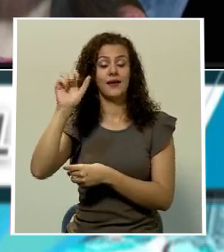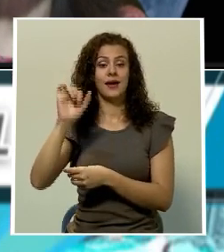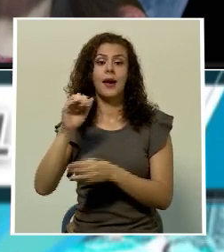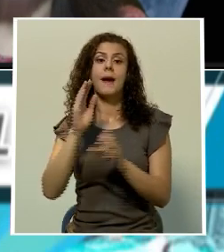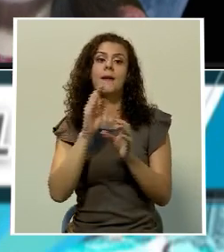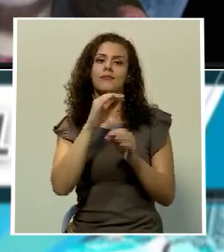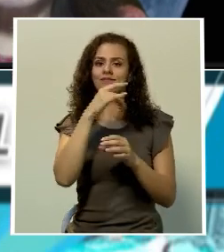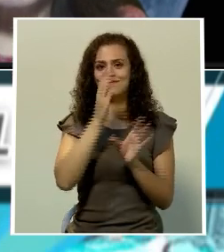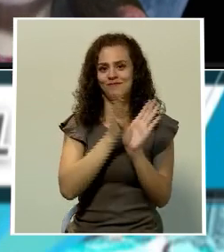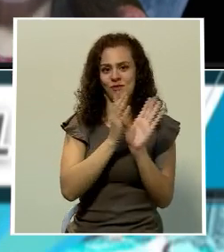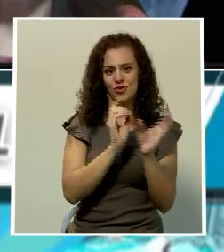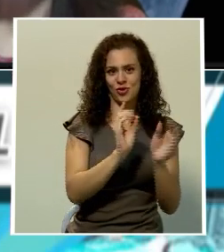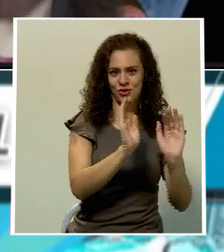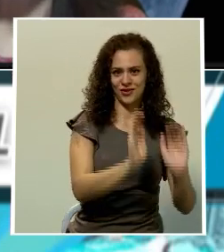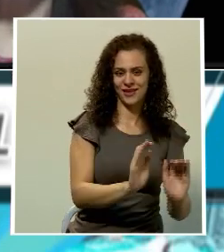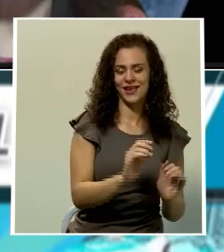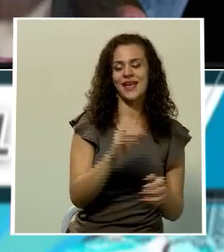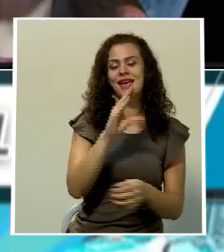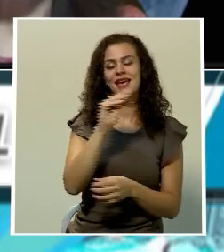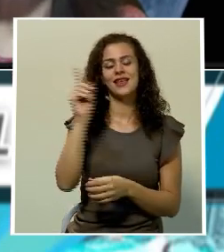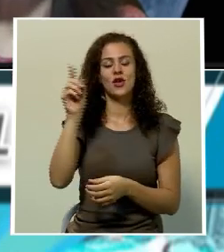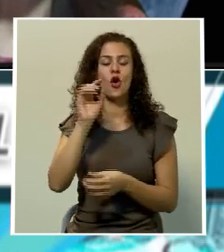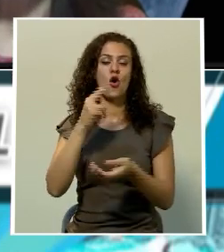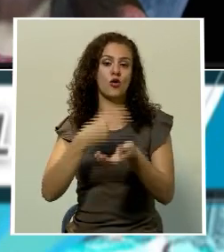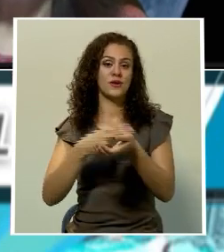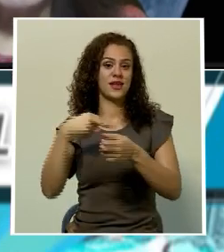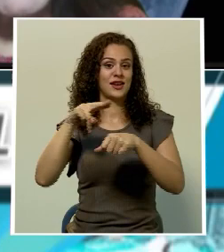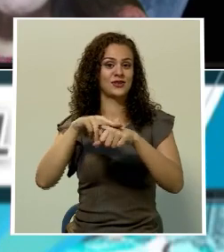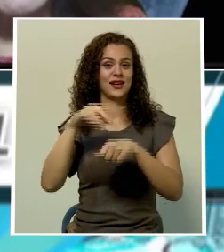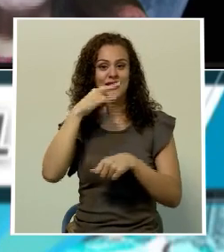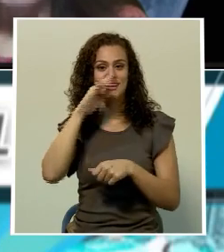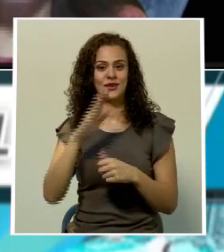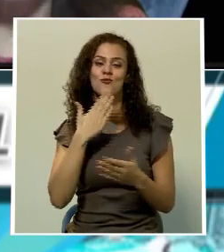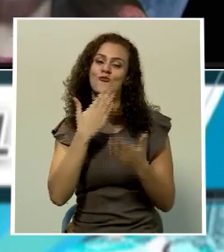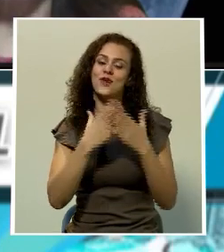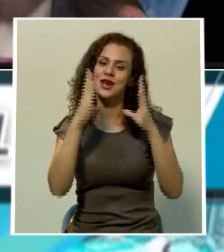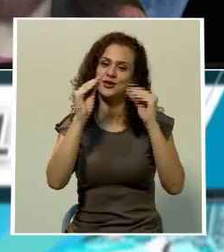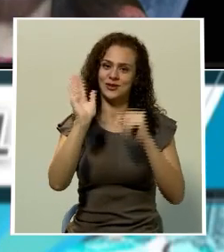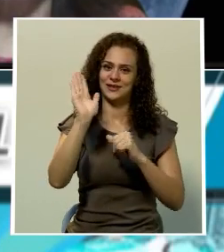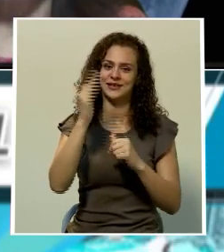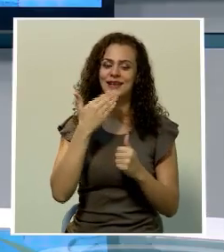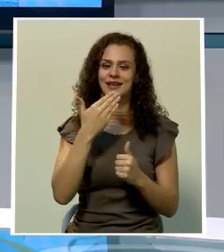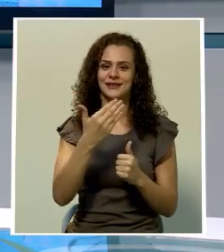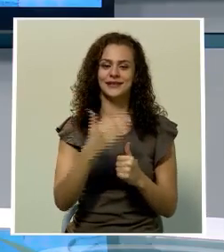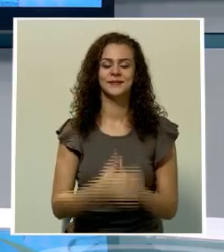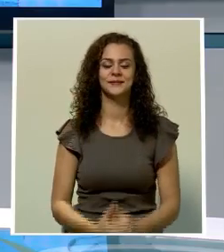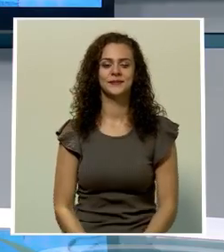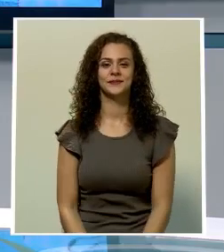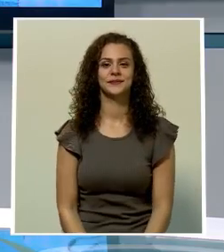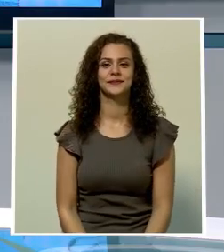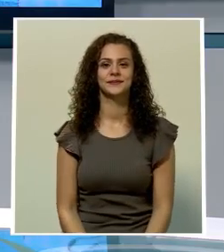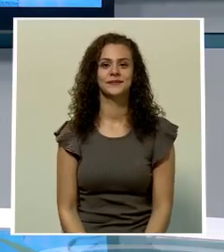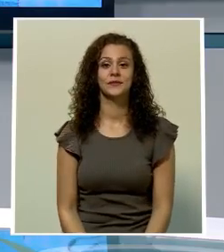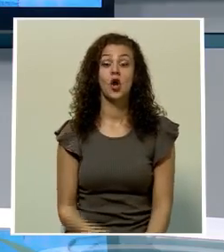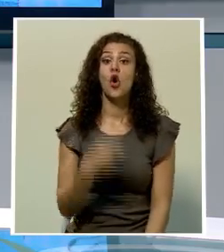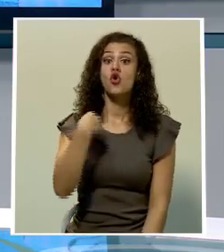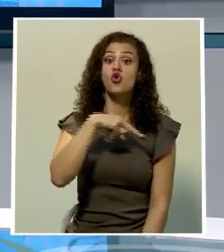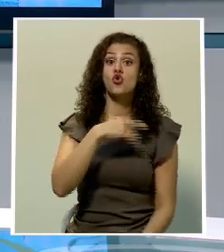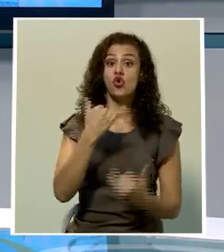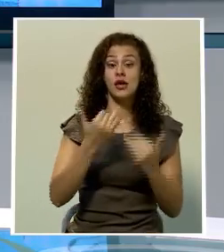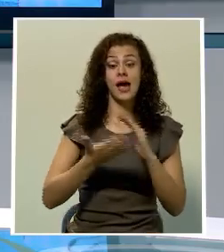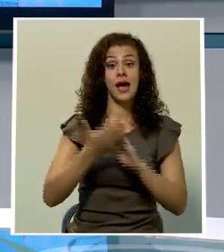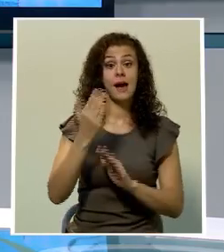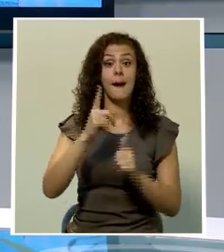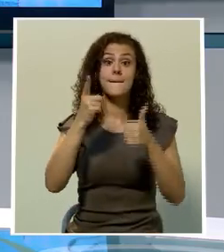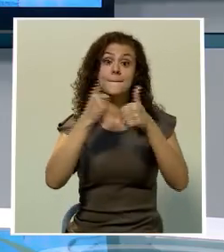e infectóloga del Hospital Nacional de Niños. Buenas noches. Buenas noches, gracias. Nosotros nos